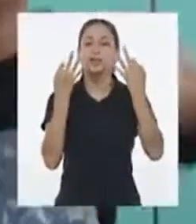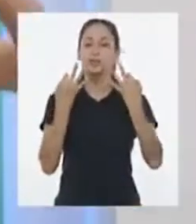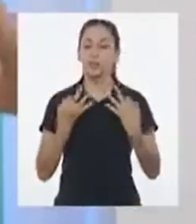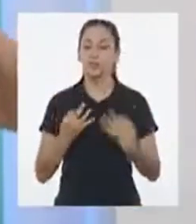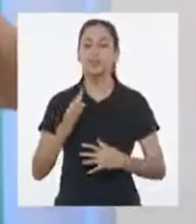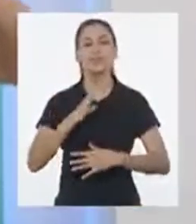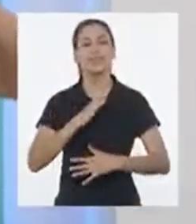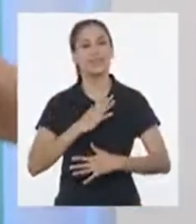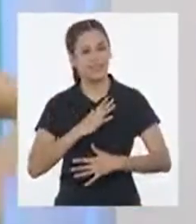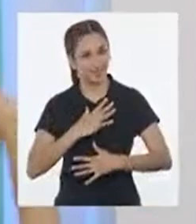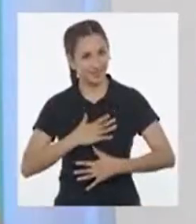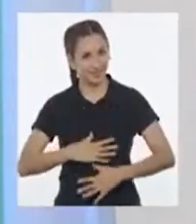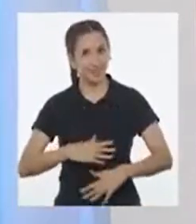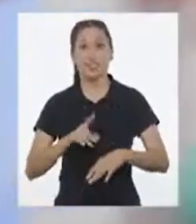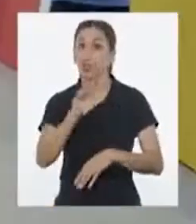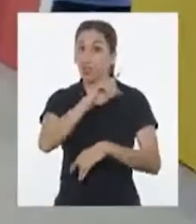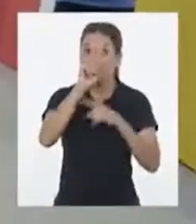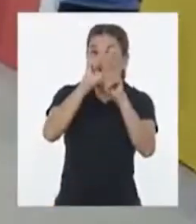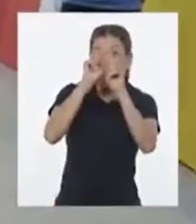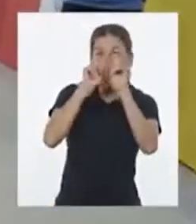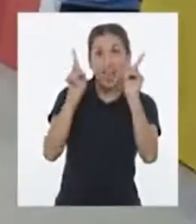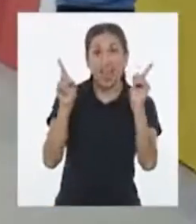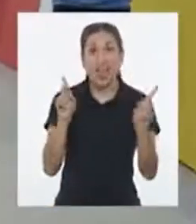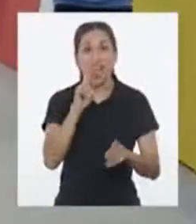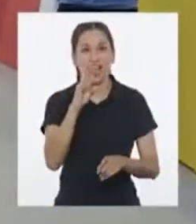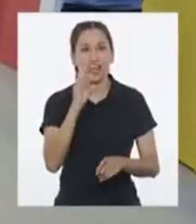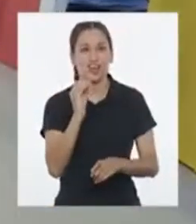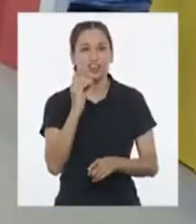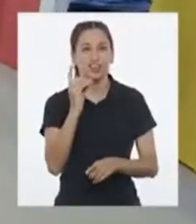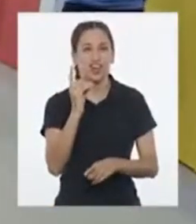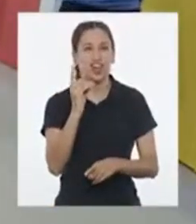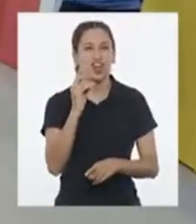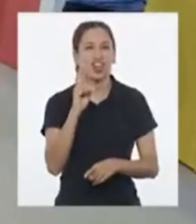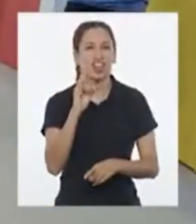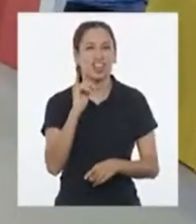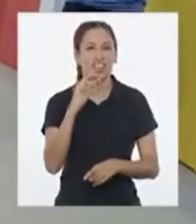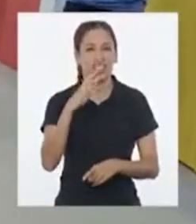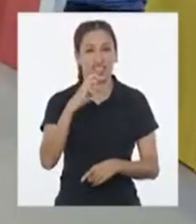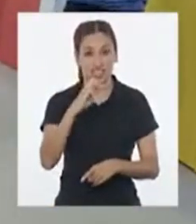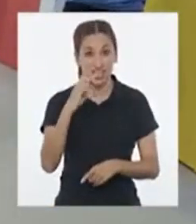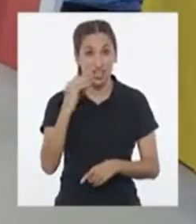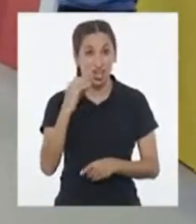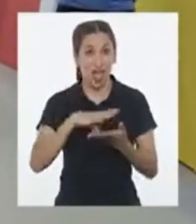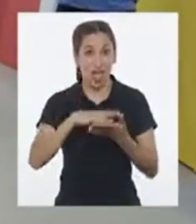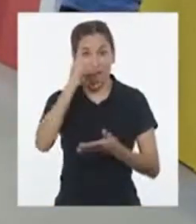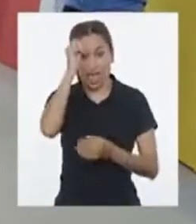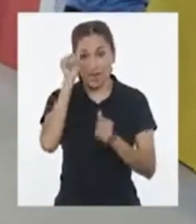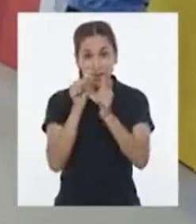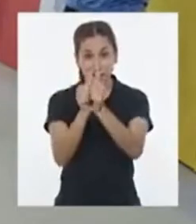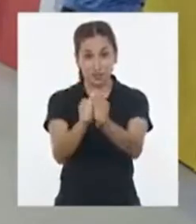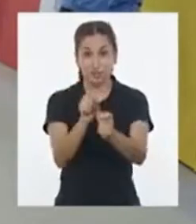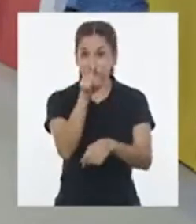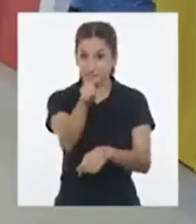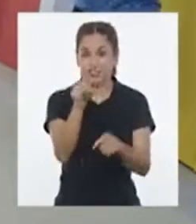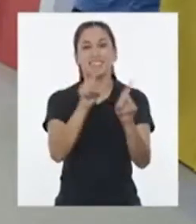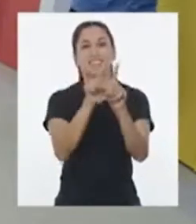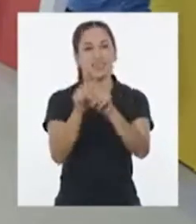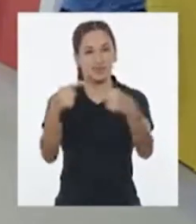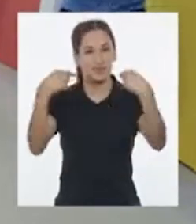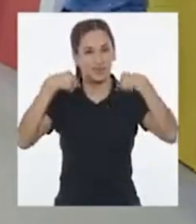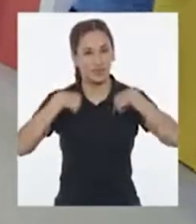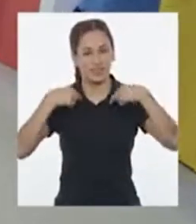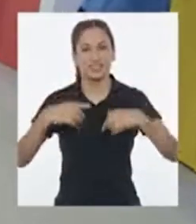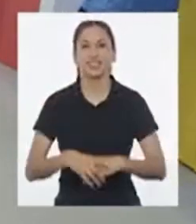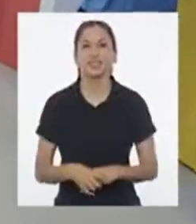Giancarlo. Un relax, todos ellos son Rodrigo. Rodrigo aprende, Rodrigo aprende. Rodrigo aprende contigo